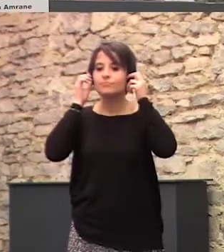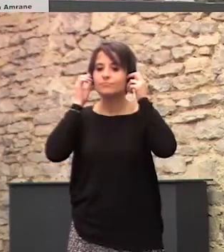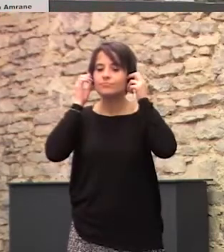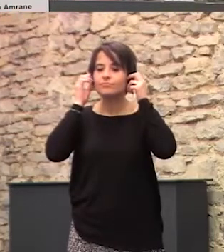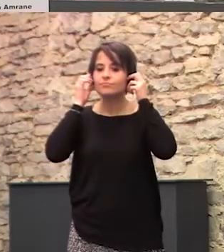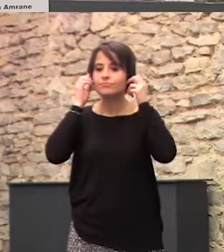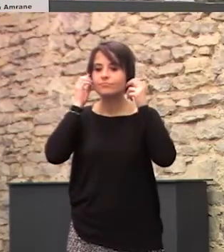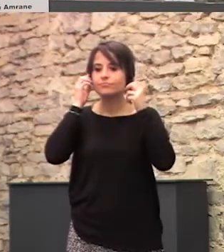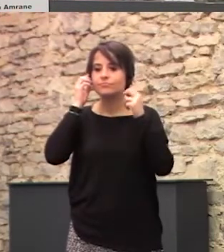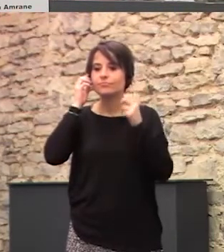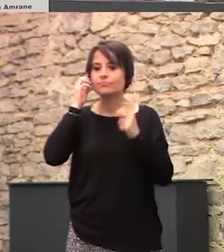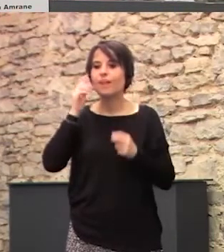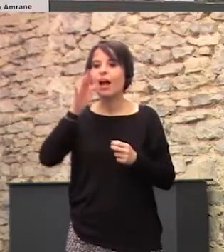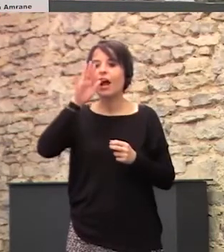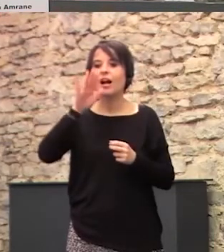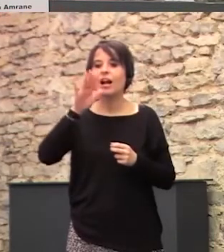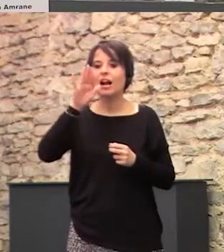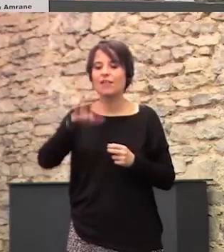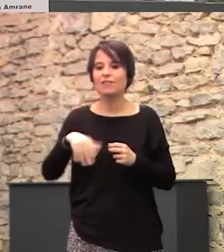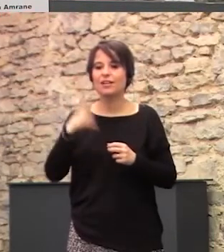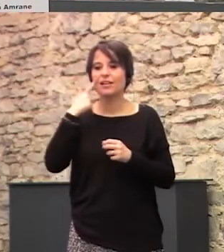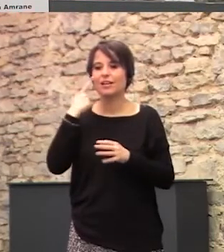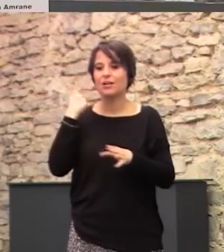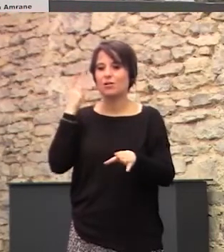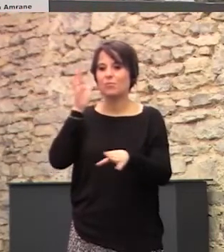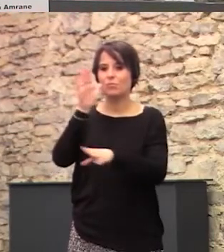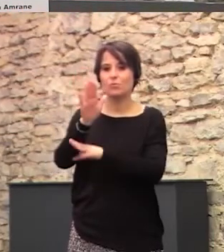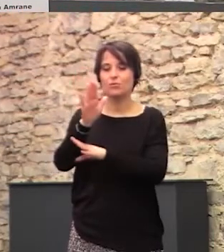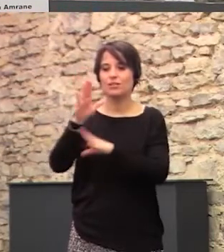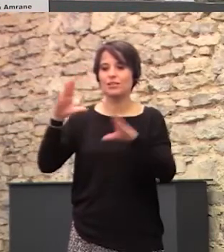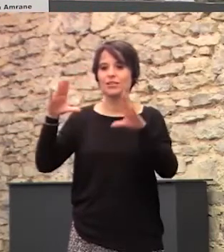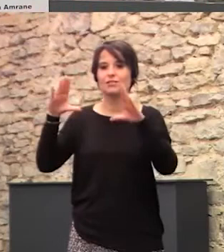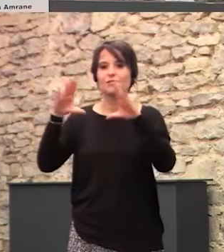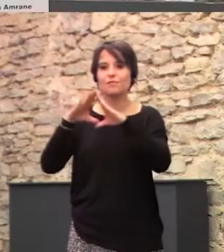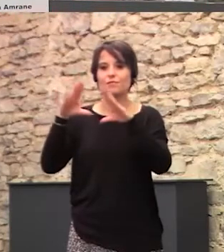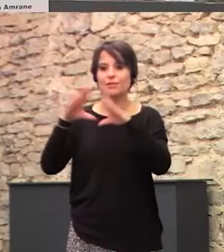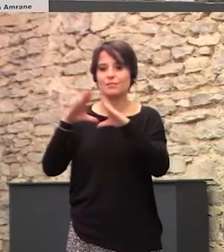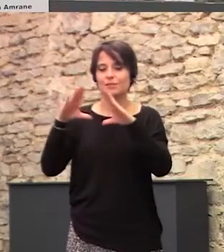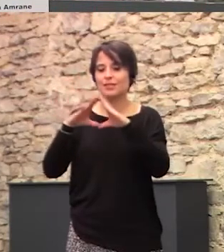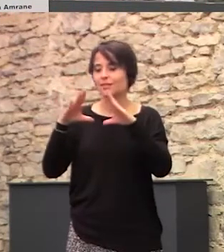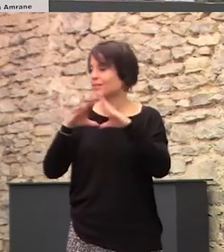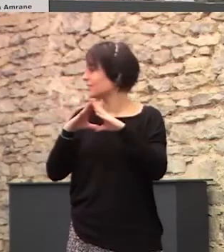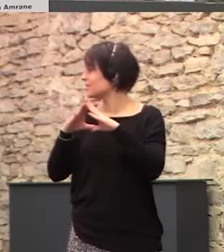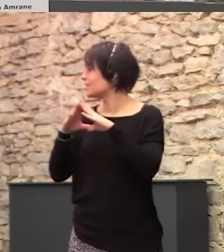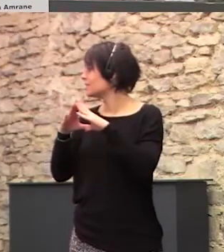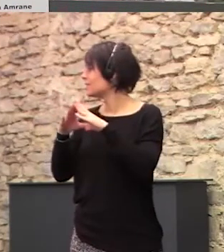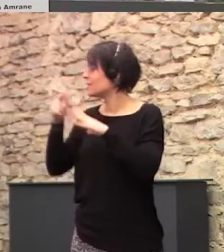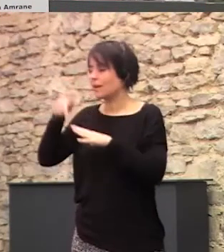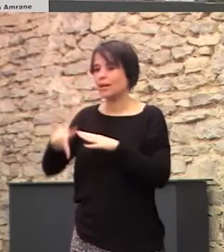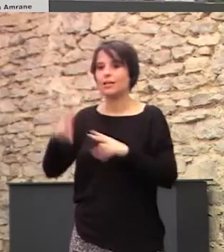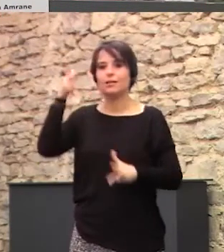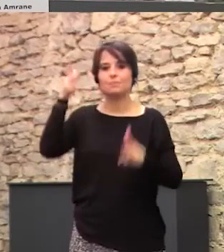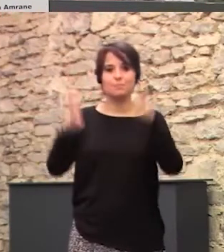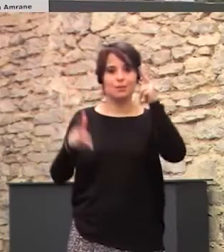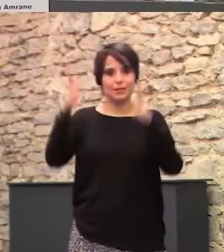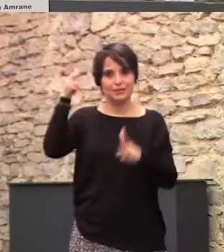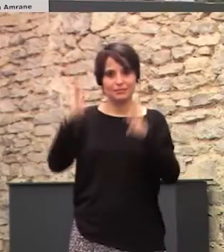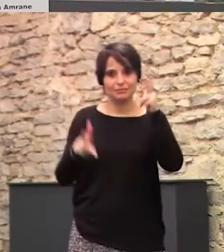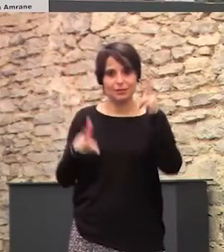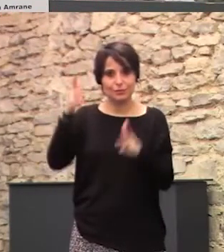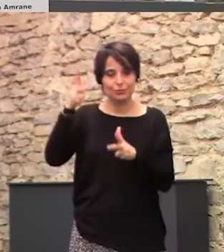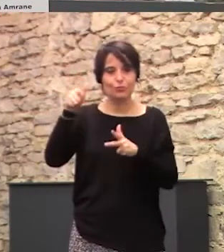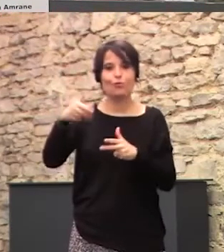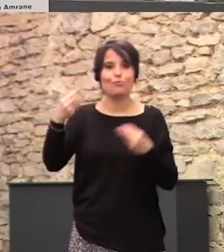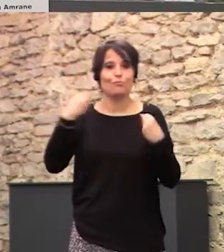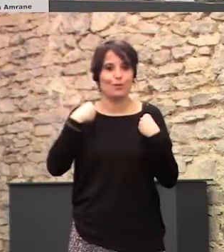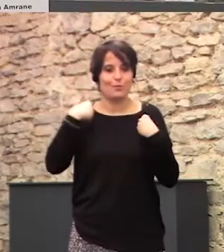como propuestas, ¿vale? Ambas feministas viviendo en Euskal Herria, integradas